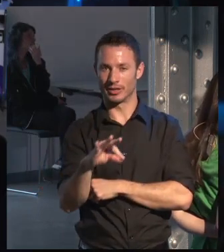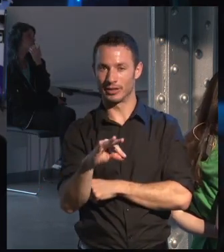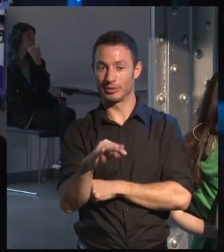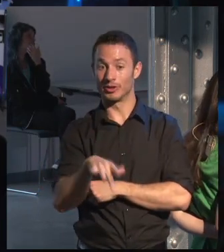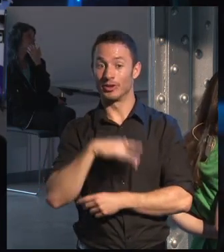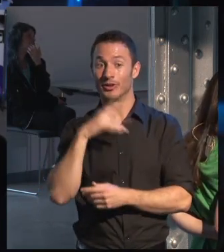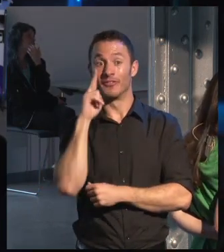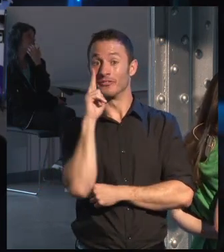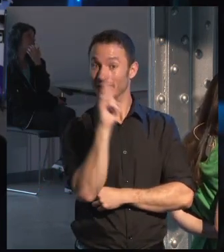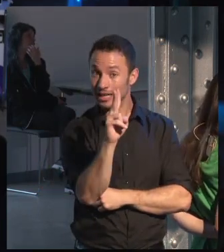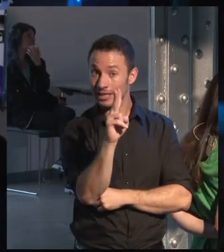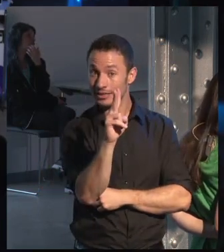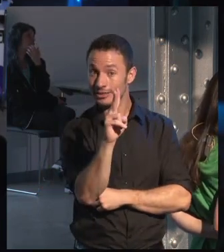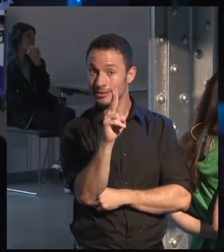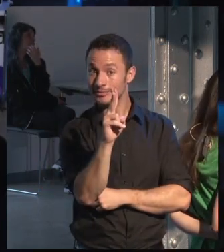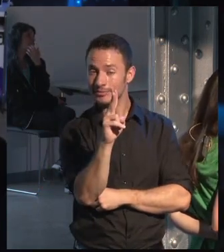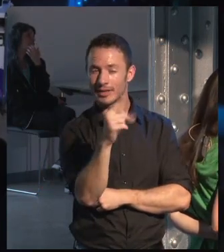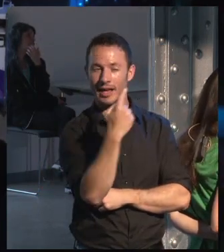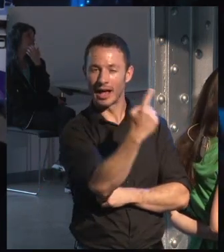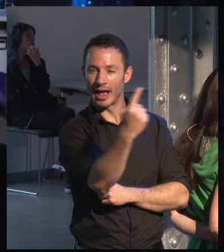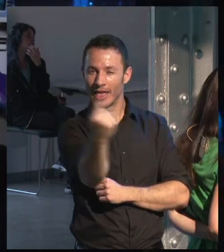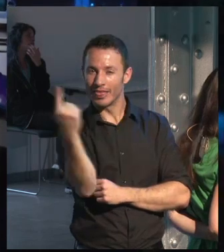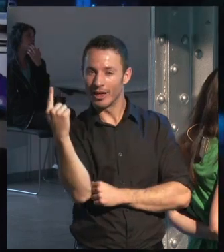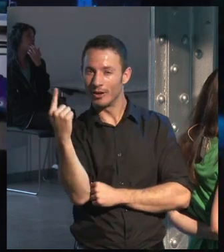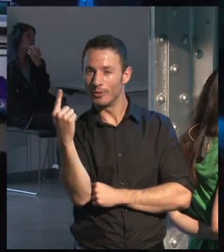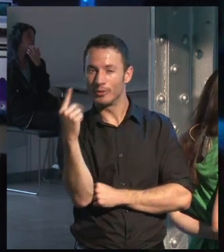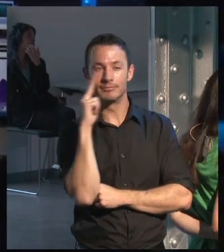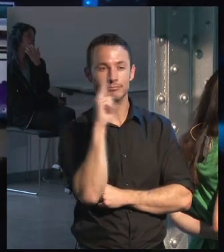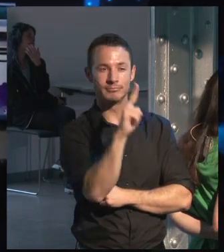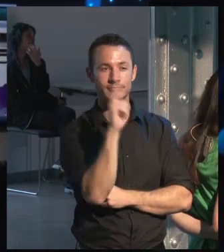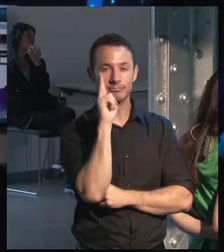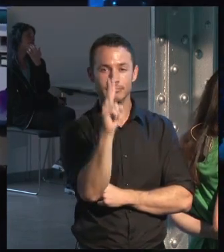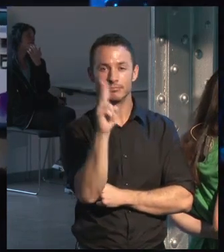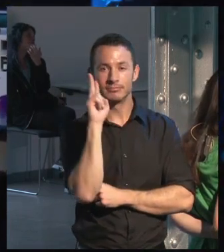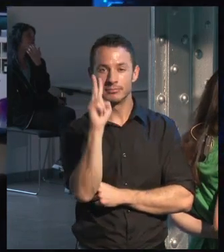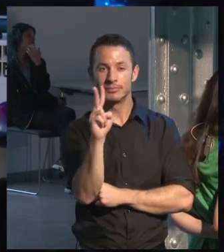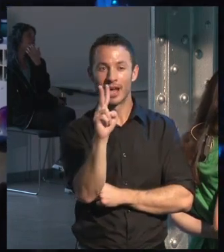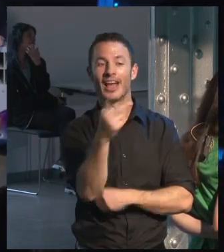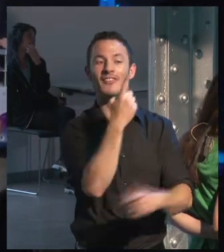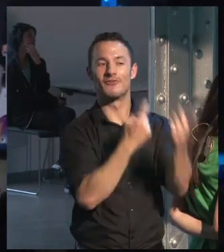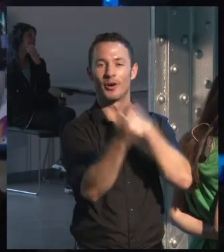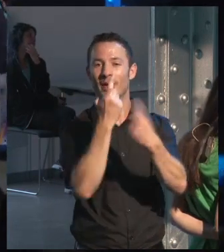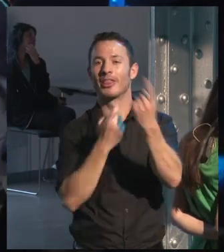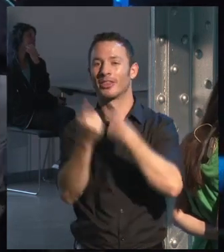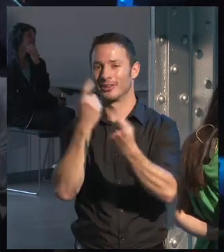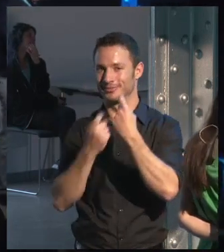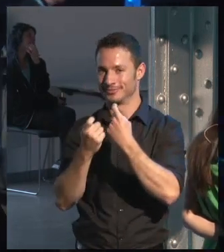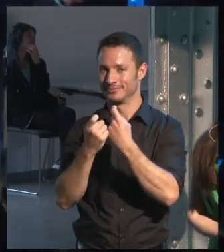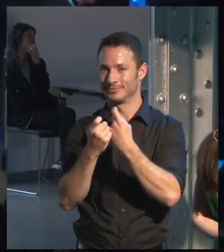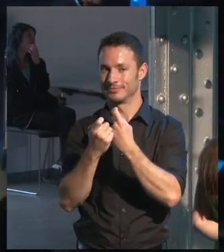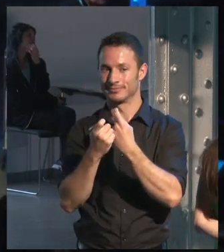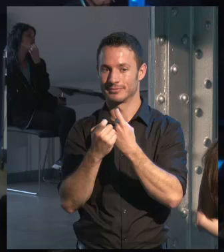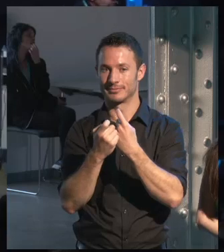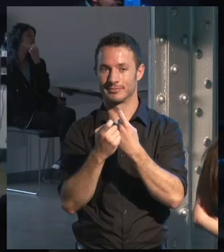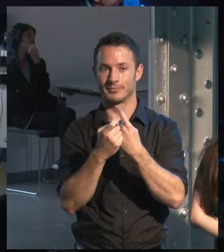los miráis, lo veis, a cada uno de ellos que está viendo el objeto ya le está diciendo este tipo de información. Ya le da